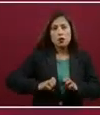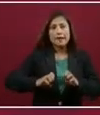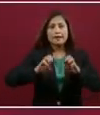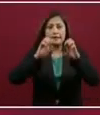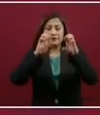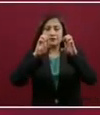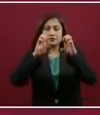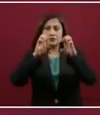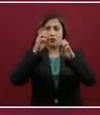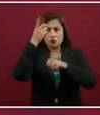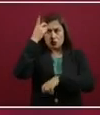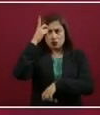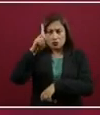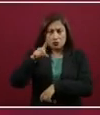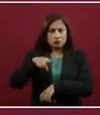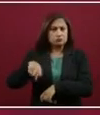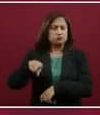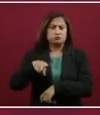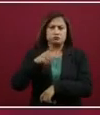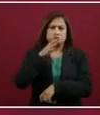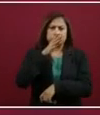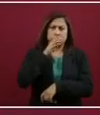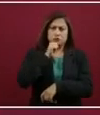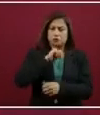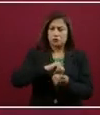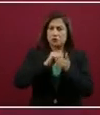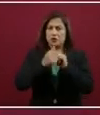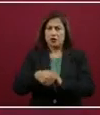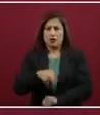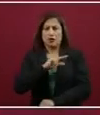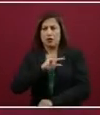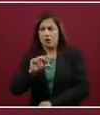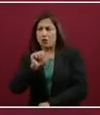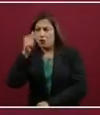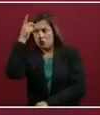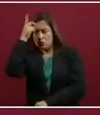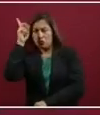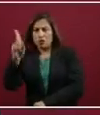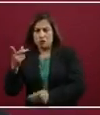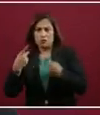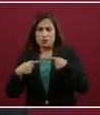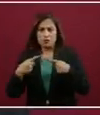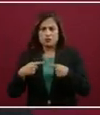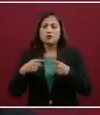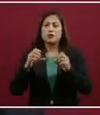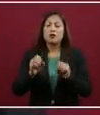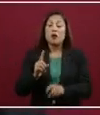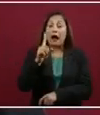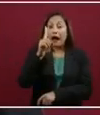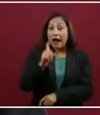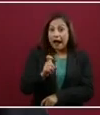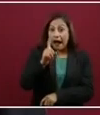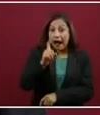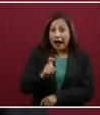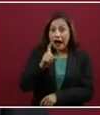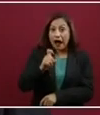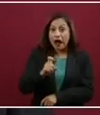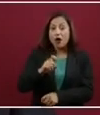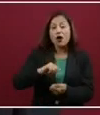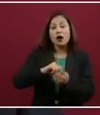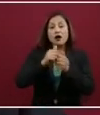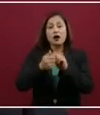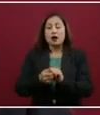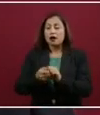no se puede privatizar el agua, no se debe de privatizar el